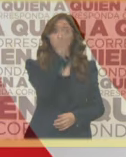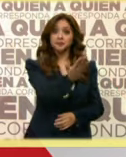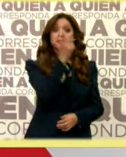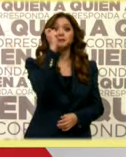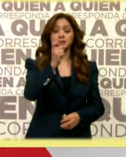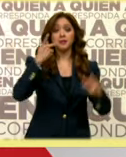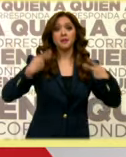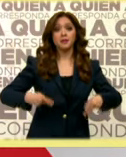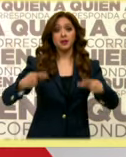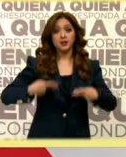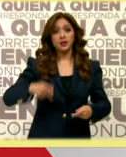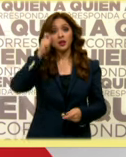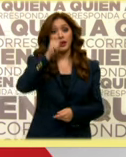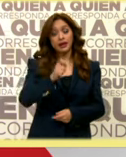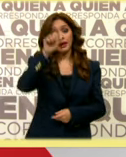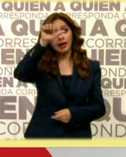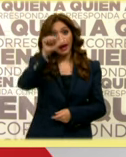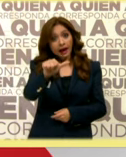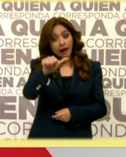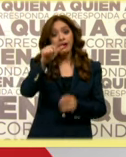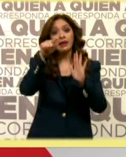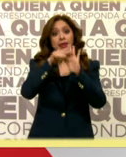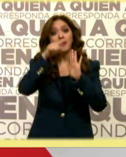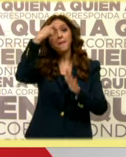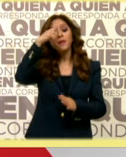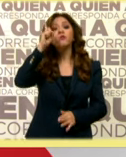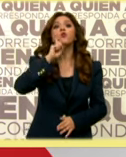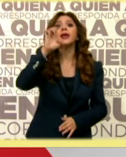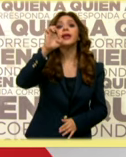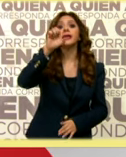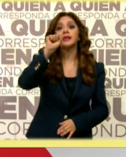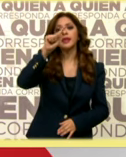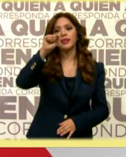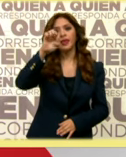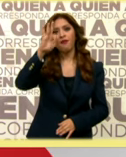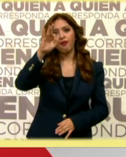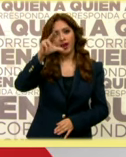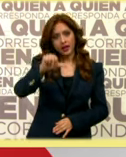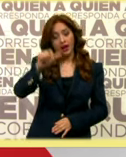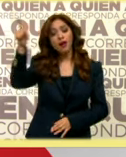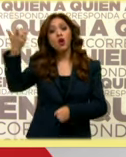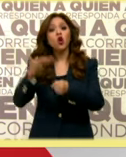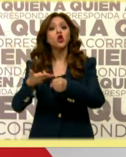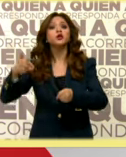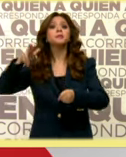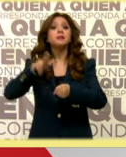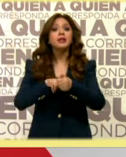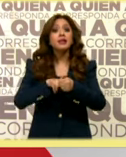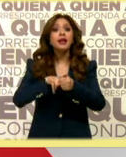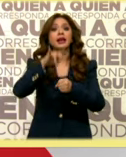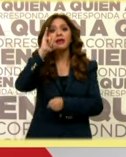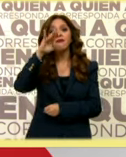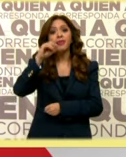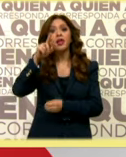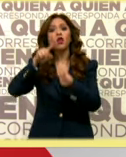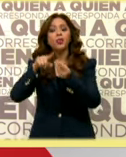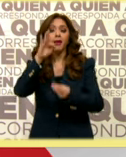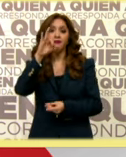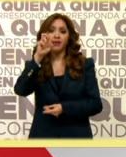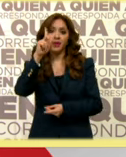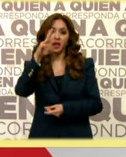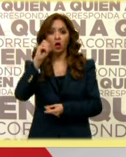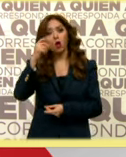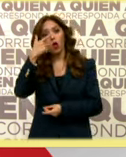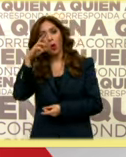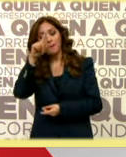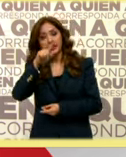Solicitamos donadores de sangre tipo A negativo para Estefanía Cruz Pérez, quien se encuentra internada en el Hospital Infantil Federico Gómez de la